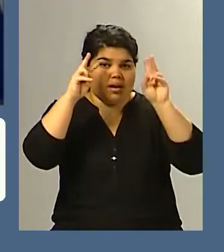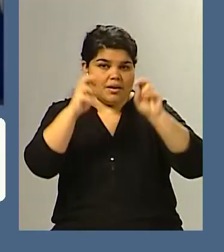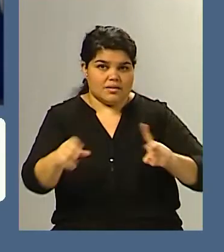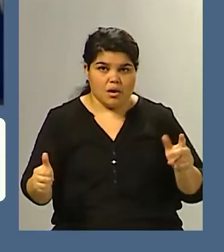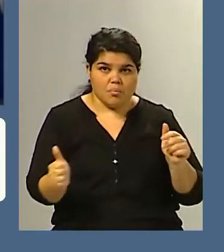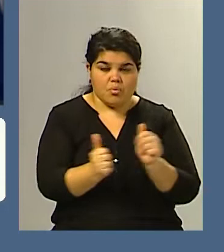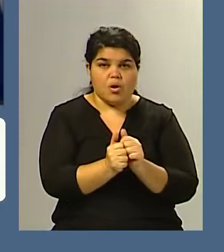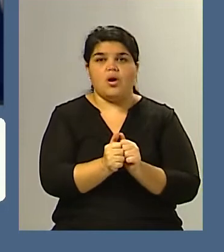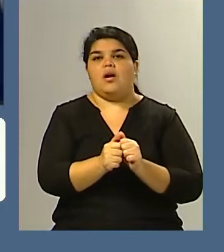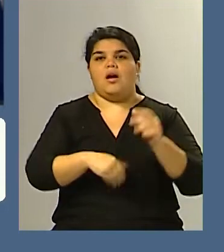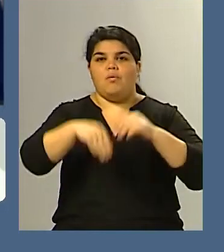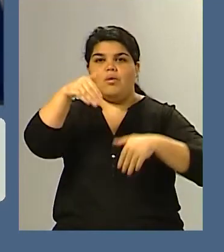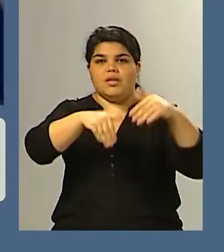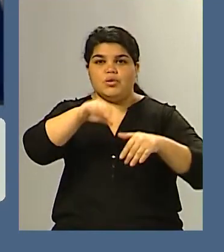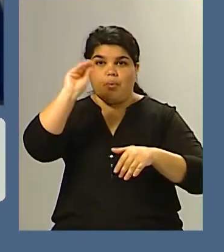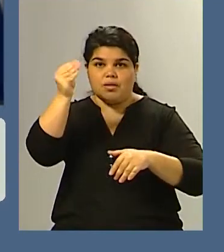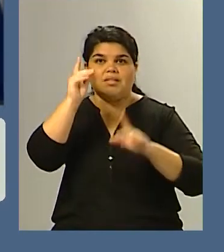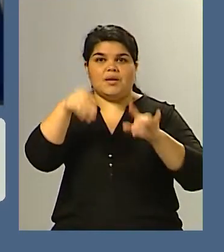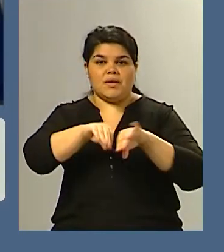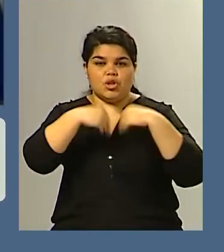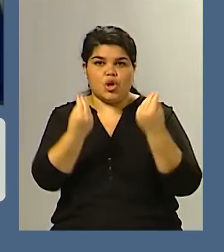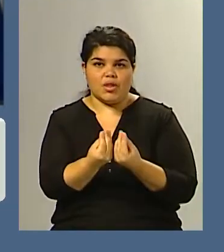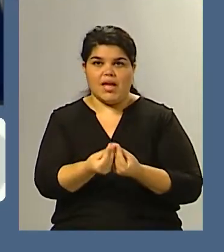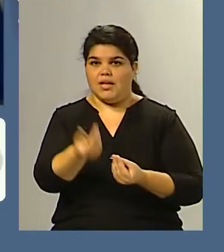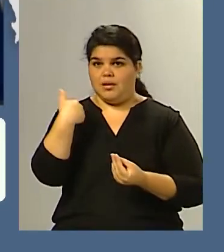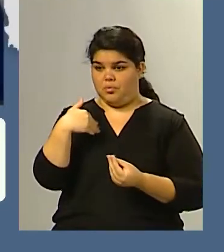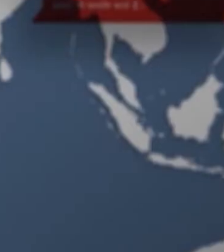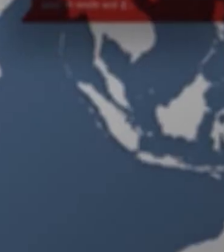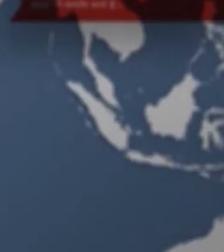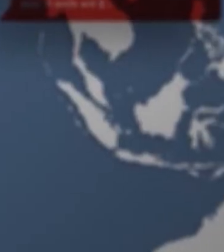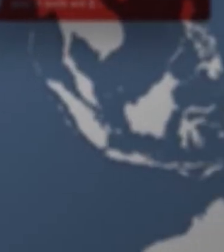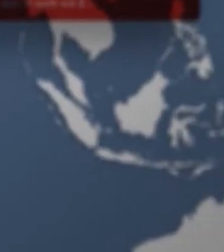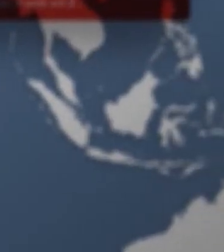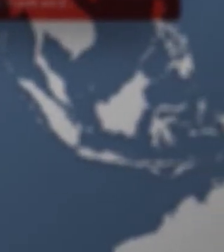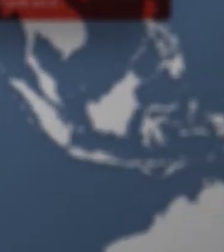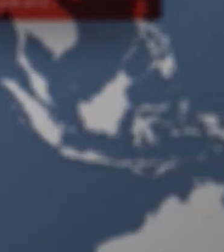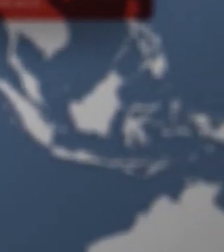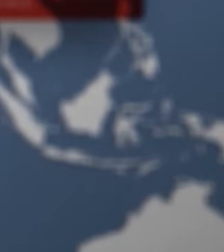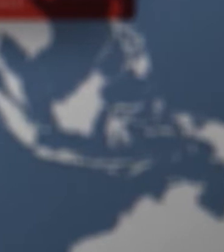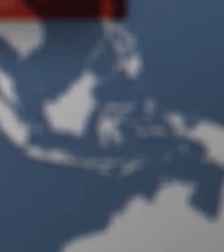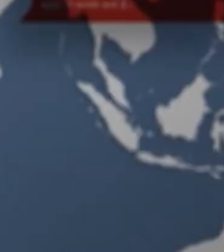las elecciones en Brasil y el resultado que se dio el fin de semana. Ya volvemos.